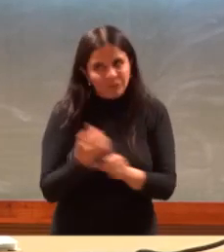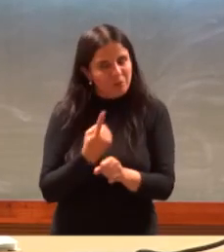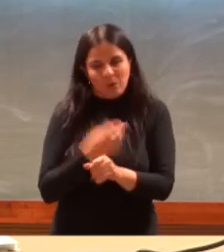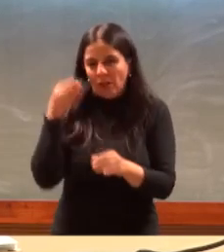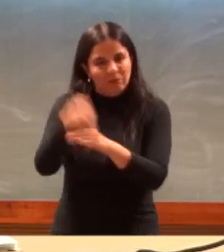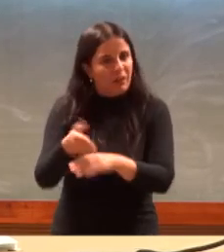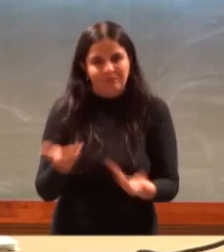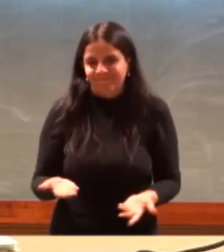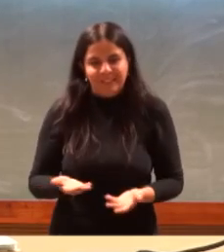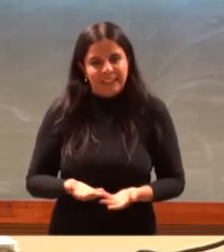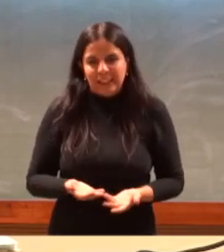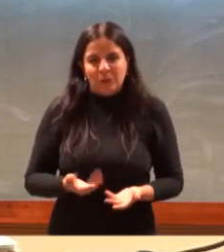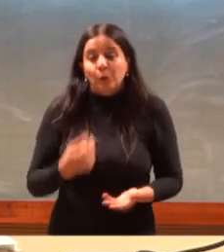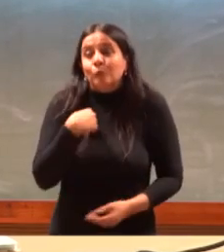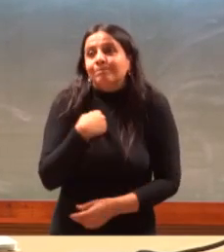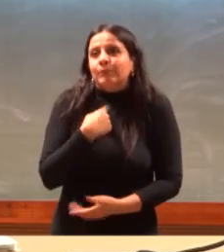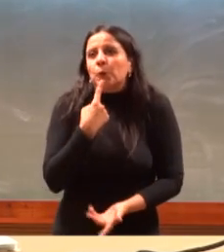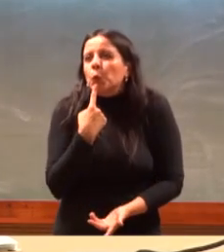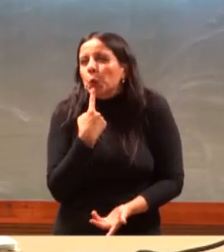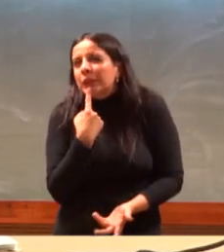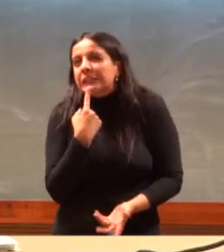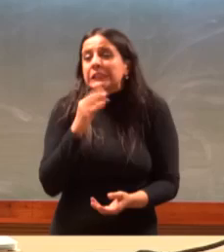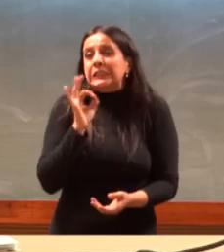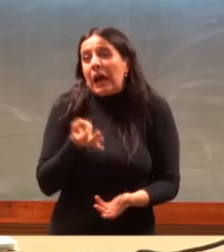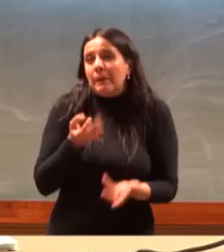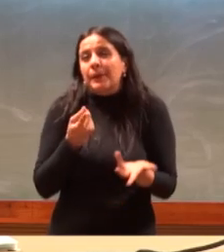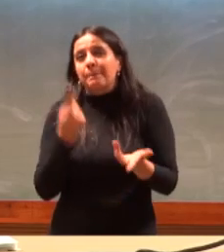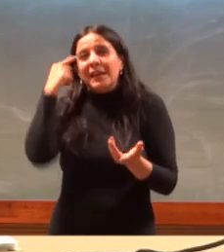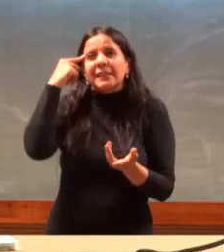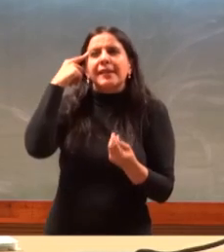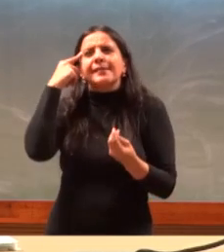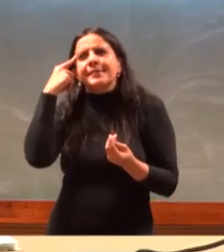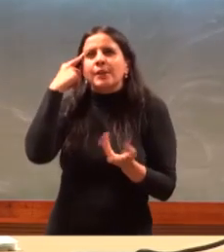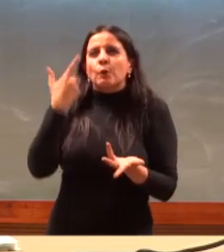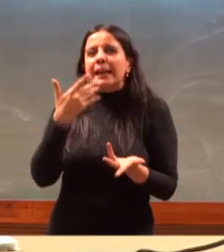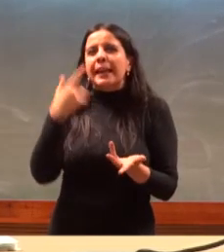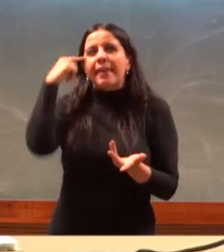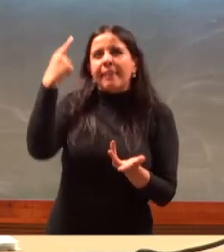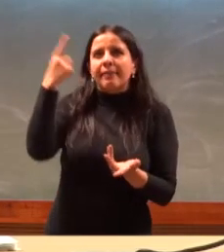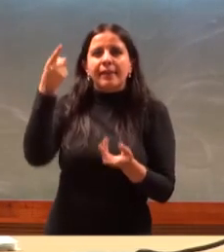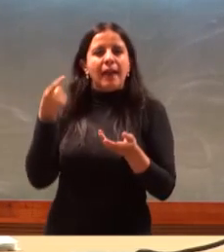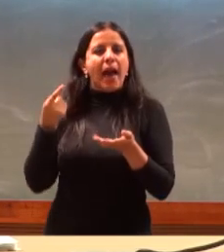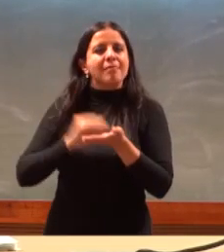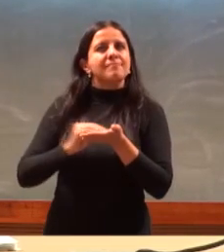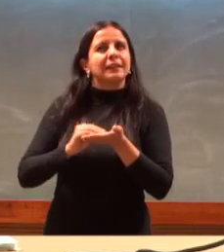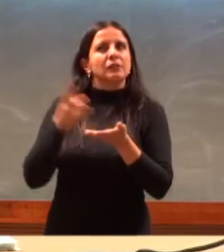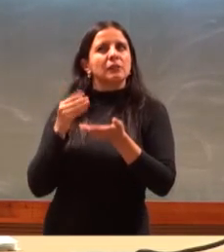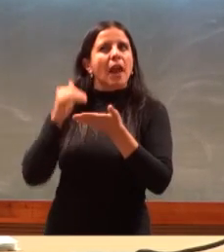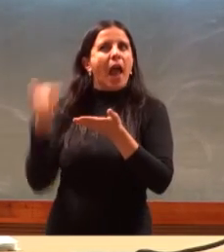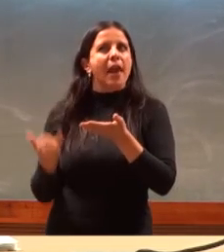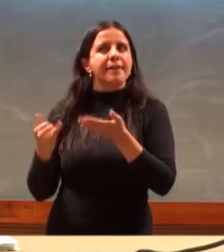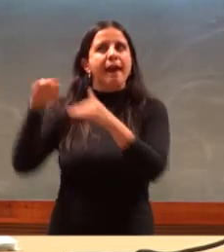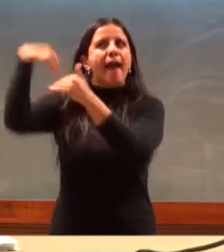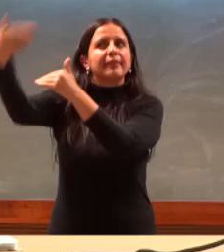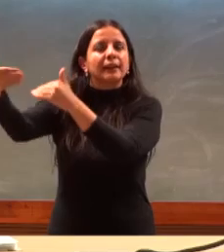trabajando uno por supuesto sospecha las ideas que hay atrás las ideas est de administración pero realmente yo creo que es un tema muy grave en la cual